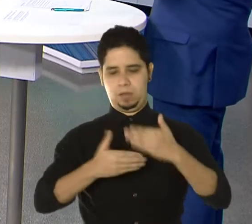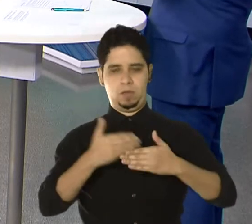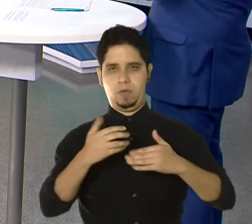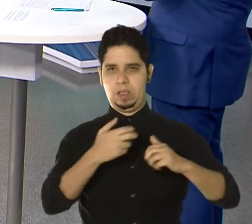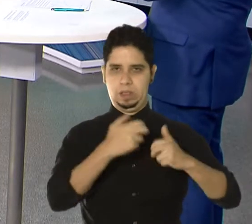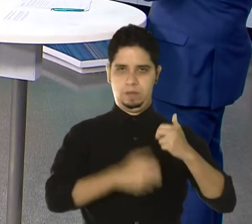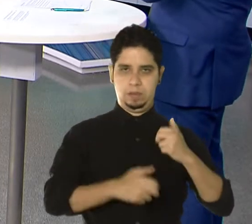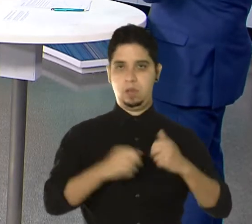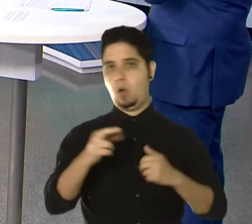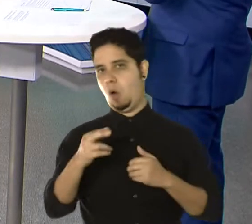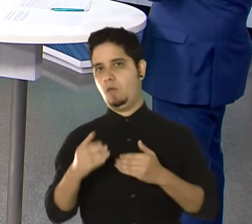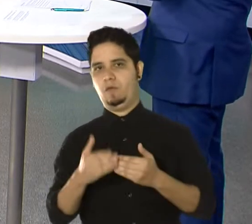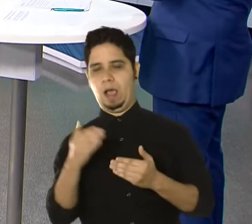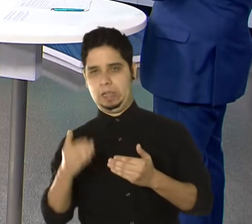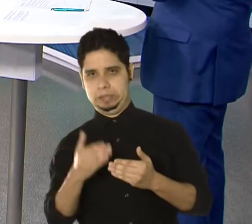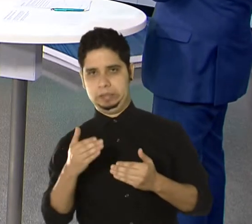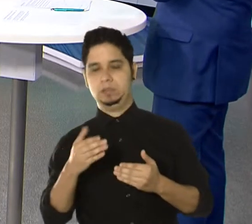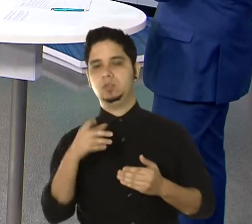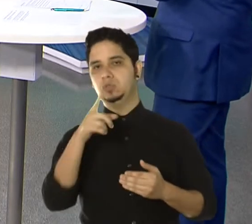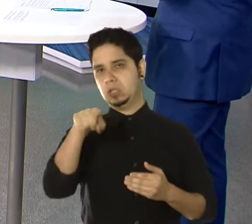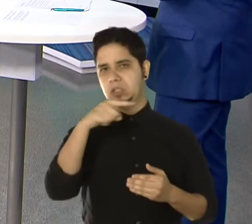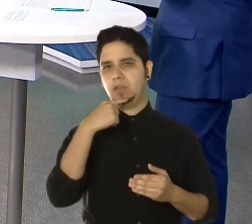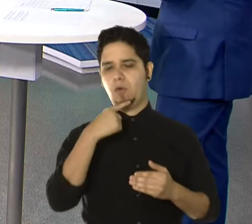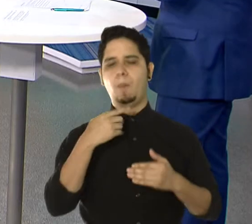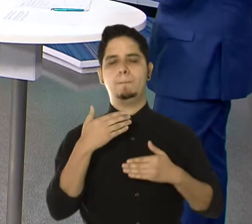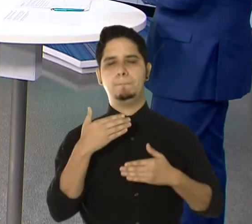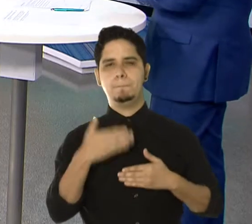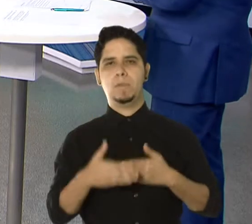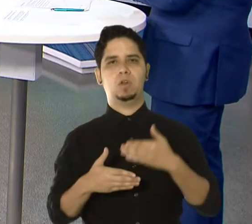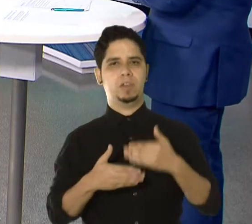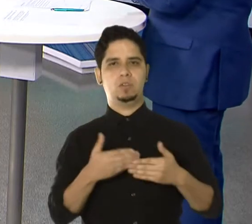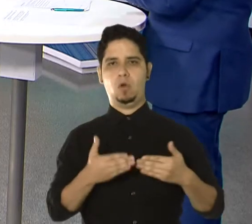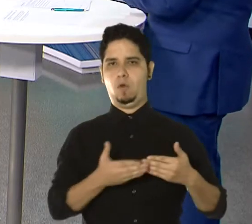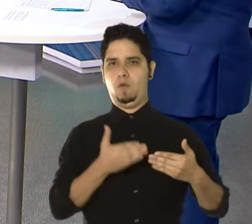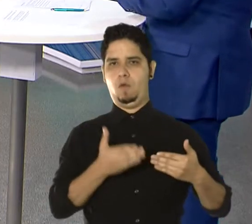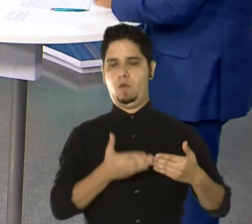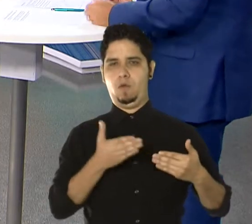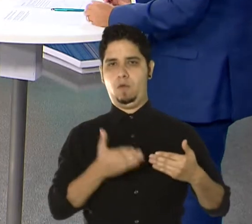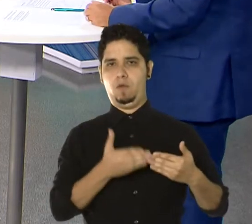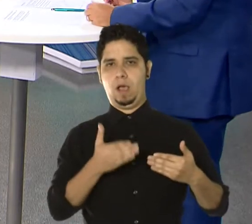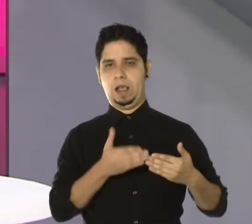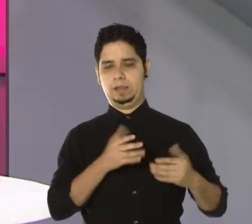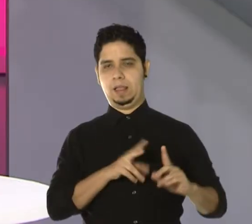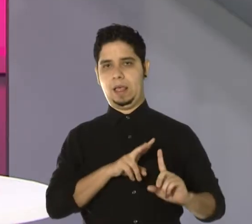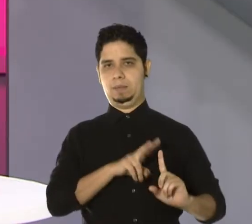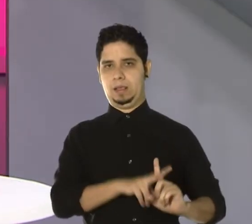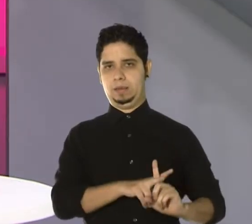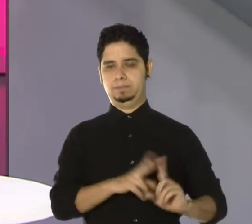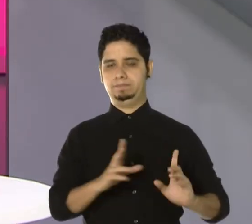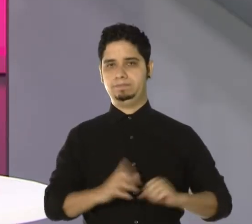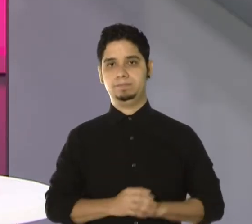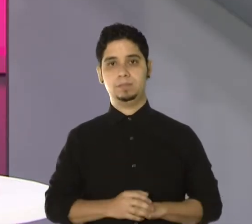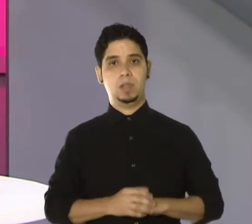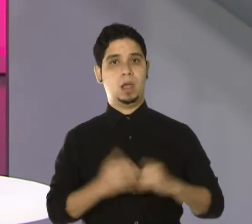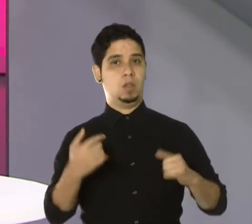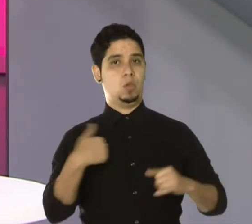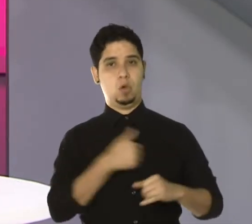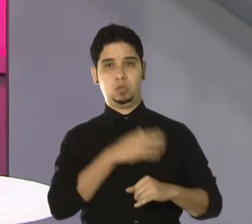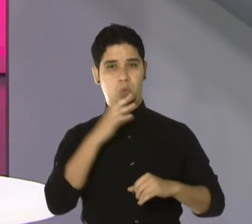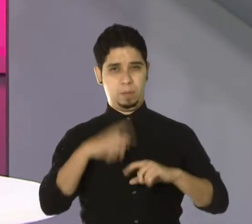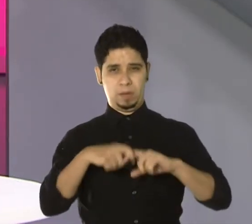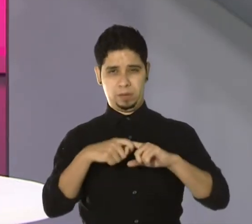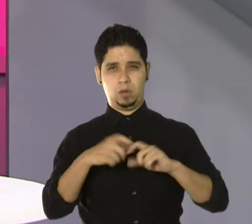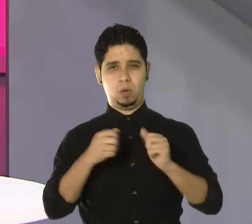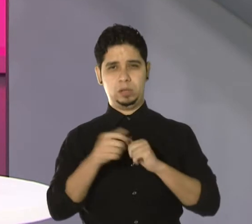fácil, que usted contestó que fue un proceso fácil de adaptarse. Vamos a una pausa, regresamos en breve con este